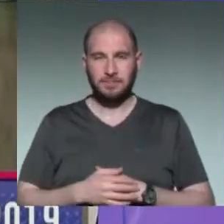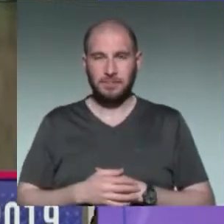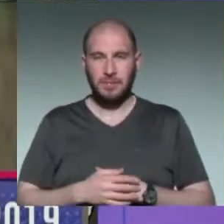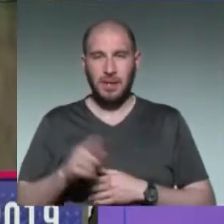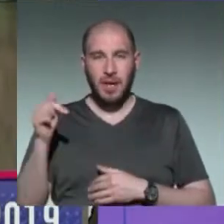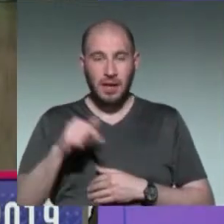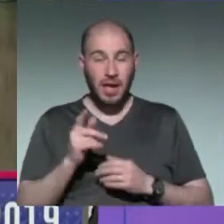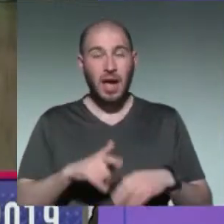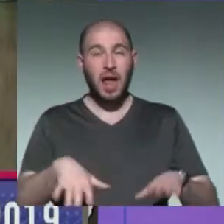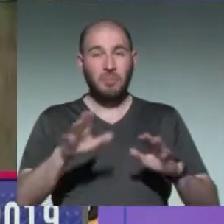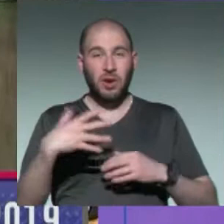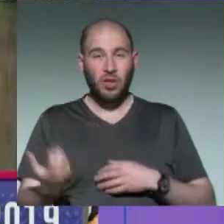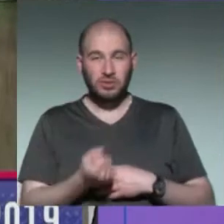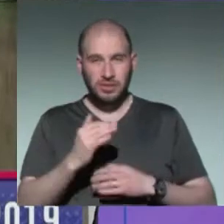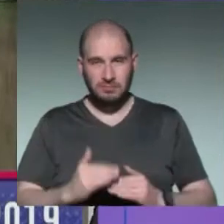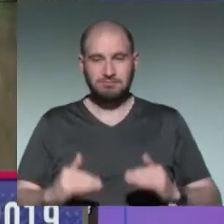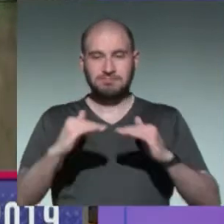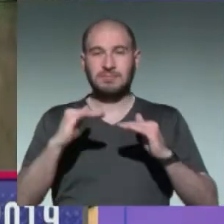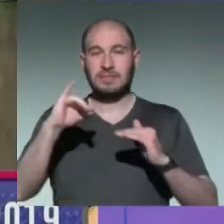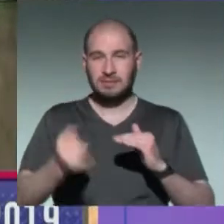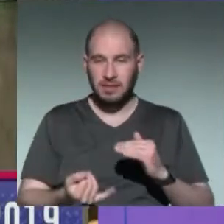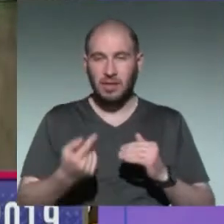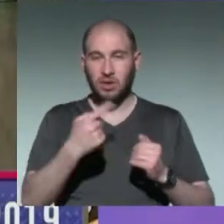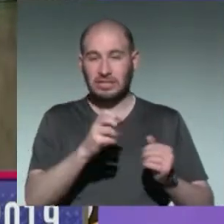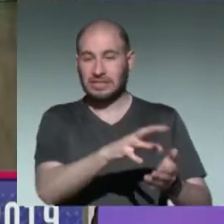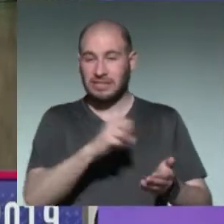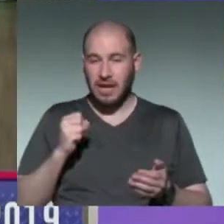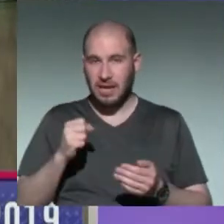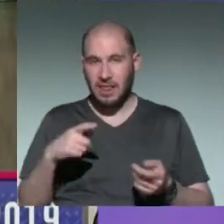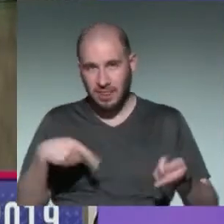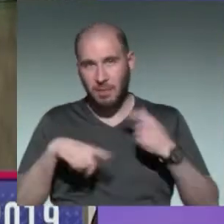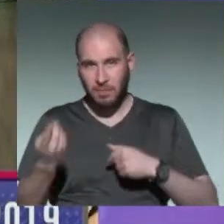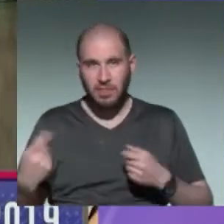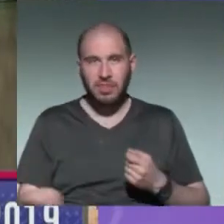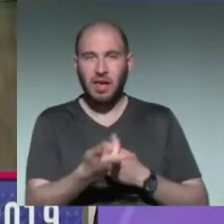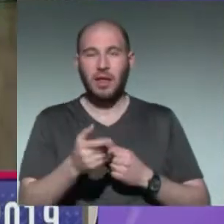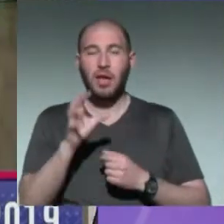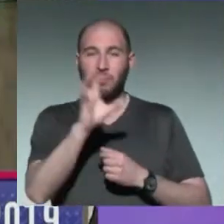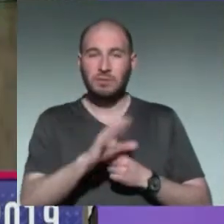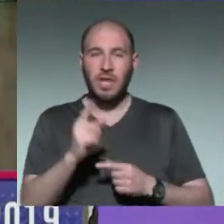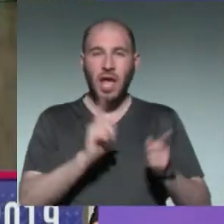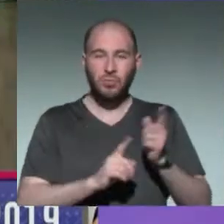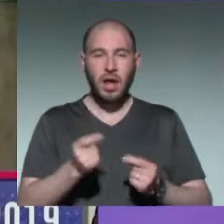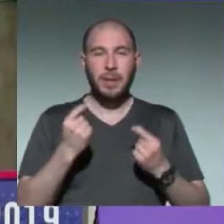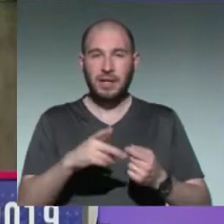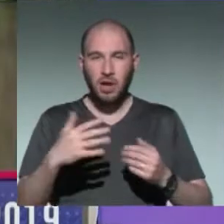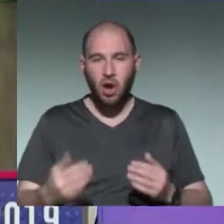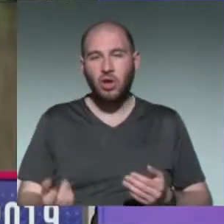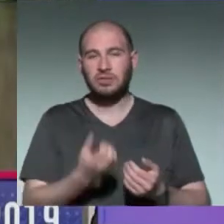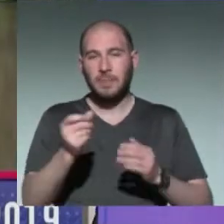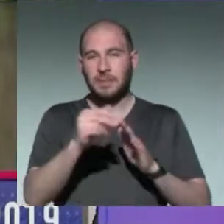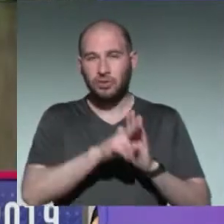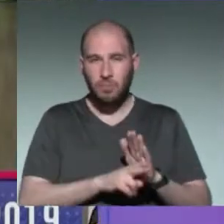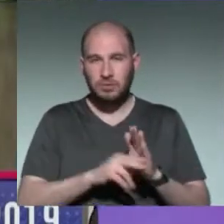de vista probablemente se logre un equilibrio entre lo que se le quitó y lo que se le puede enviar a alguna provincia para lograr un